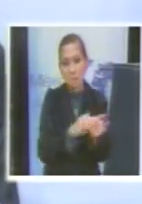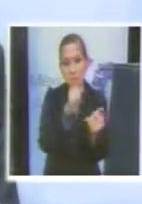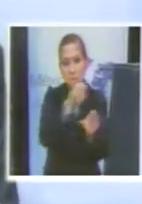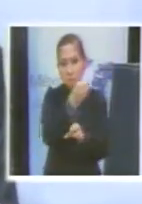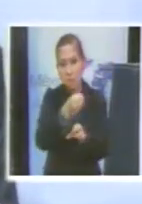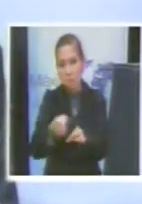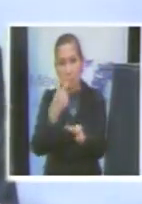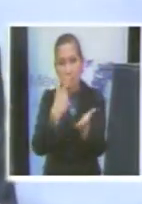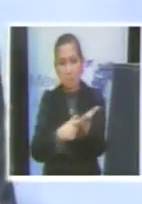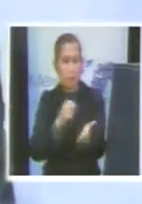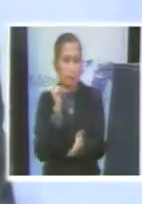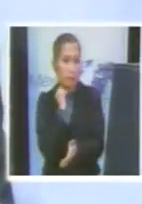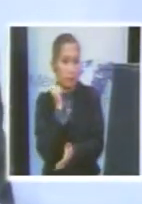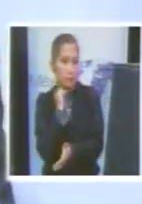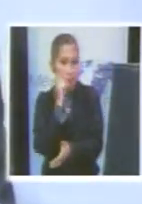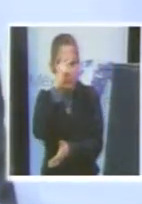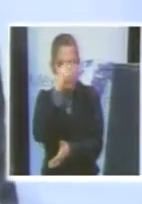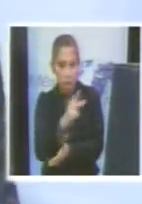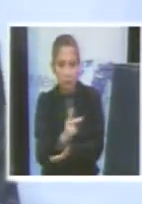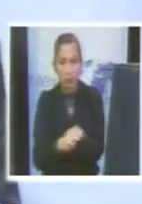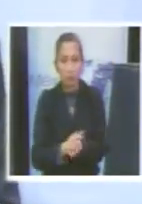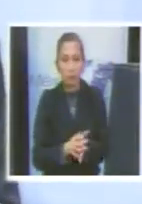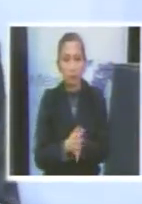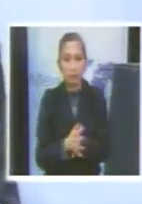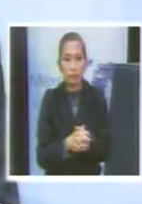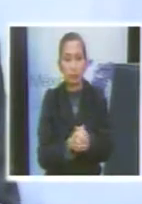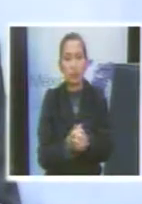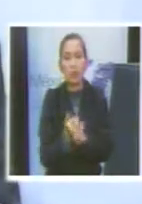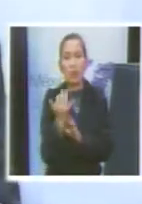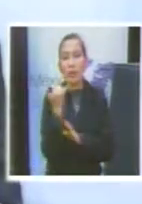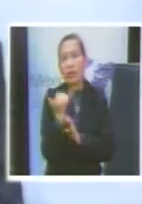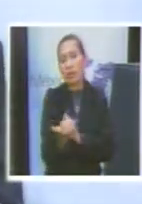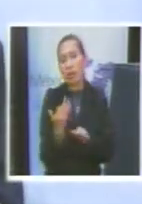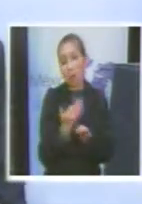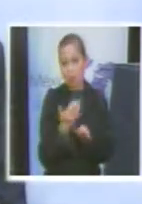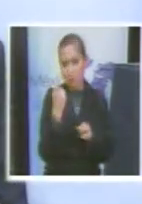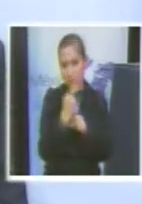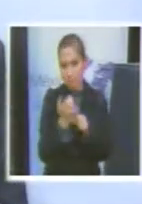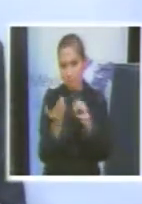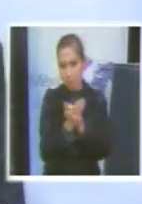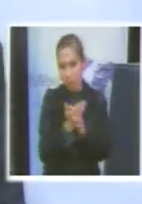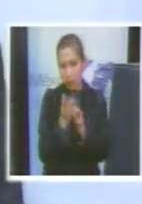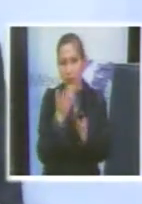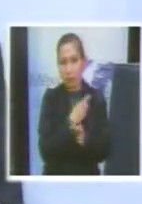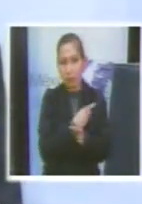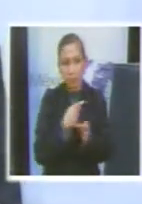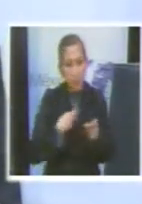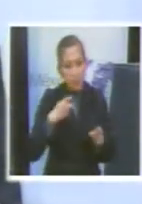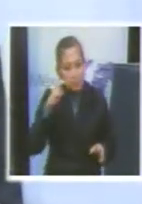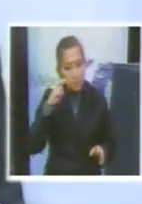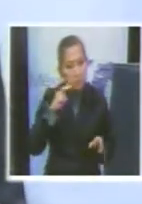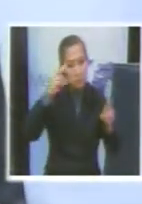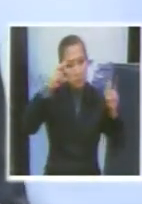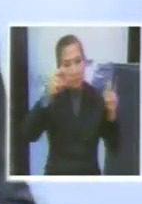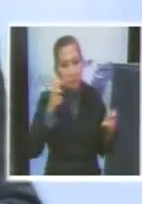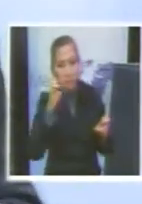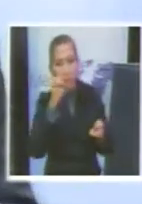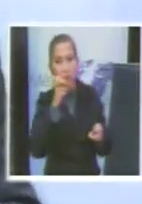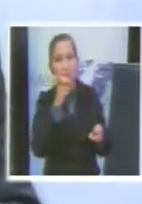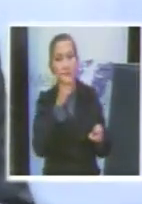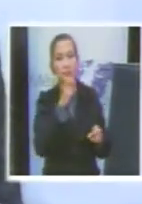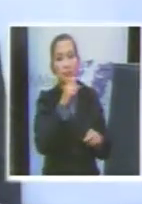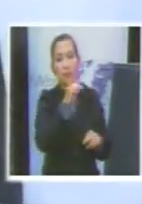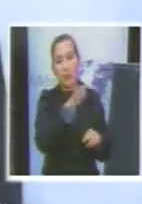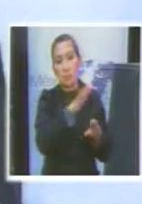el Senado de la República. Y en esta primera parte, donde se tienen que ver cuestiones